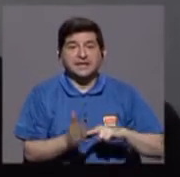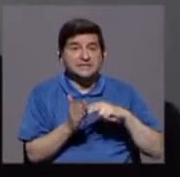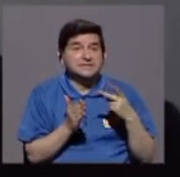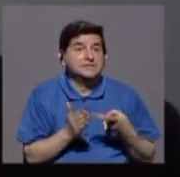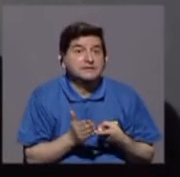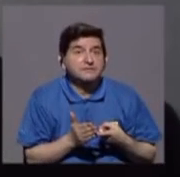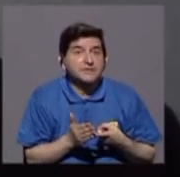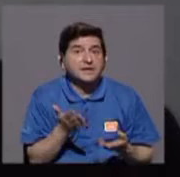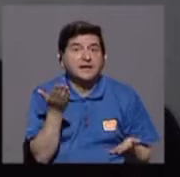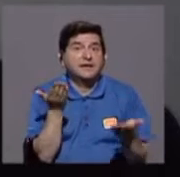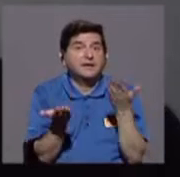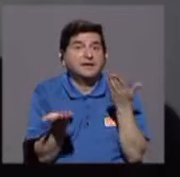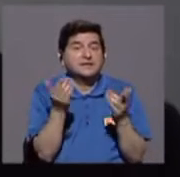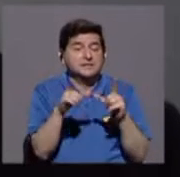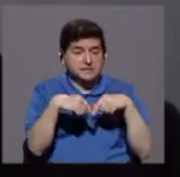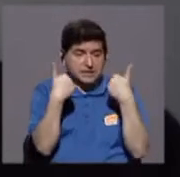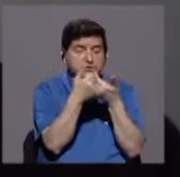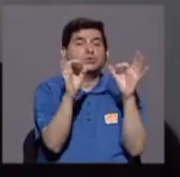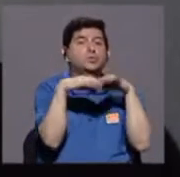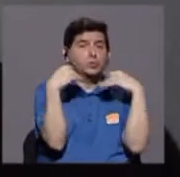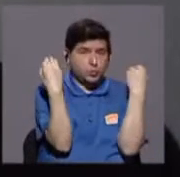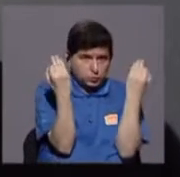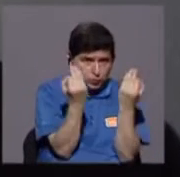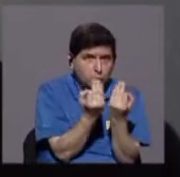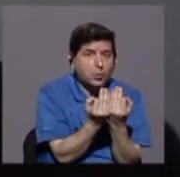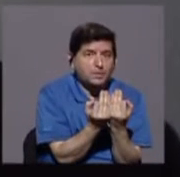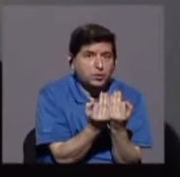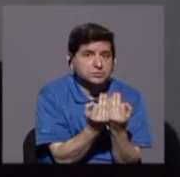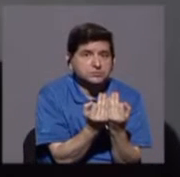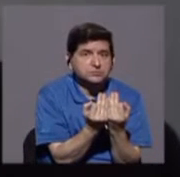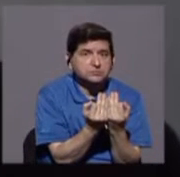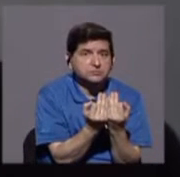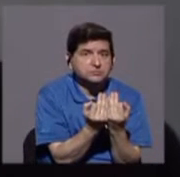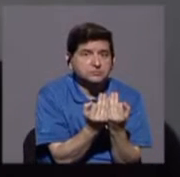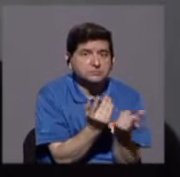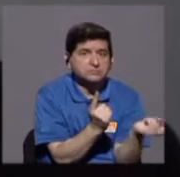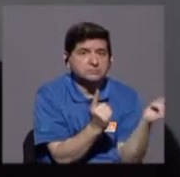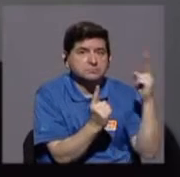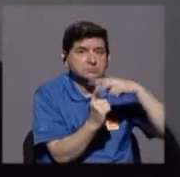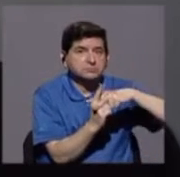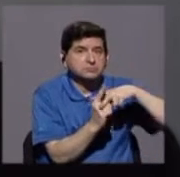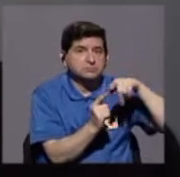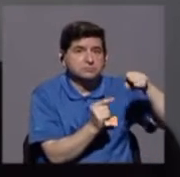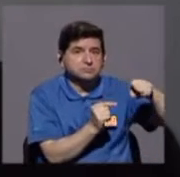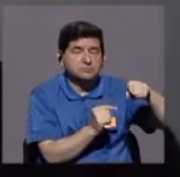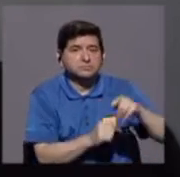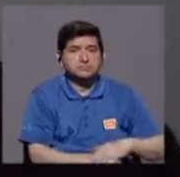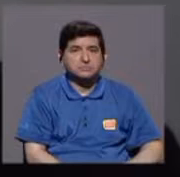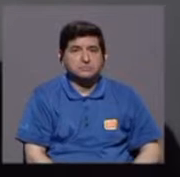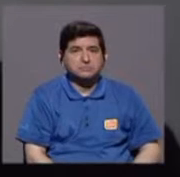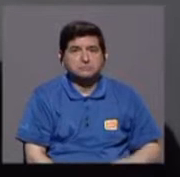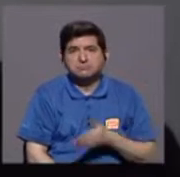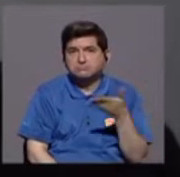que hay posiblemente grupos familiares en donde tienen que aplicar una